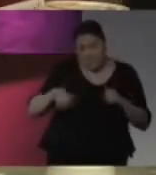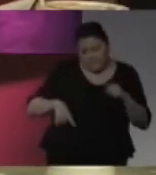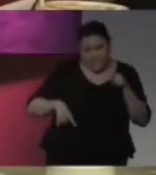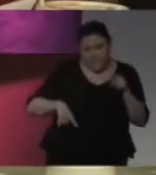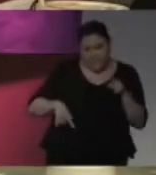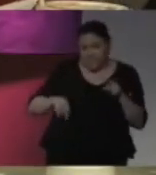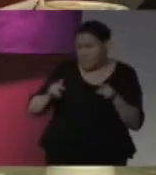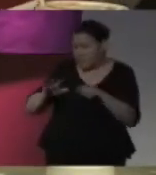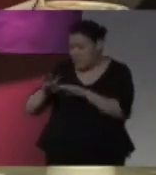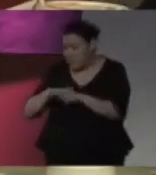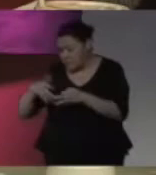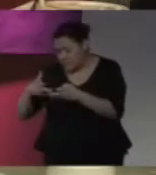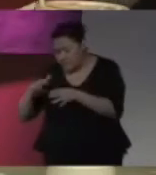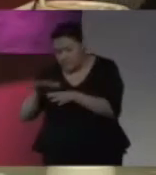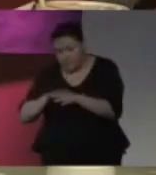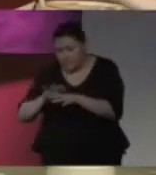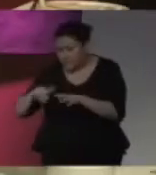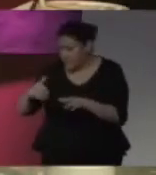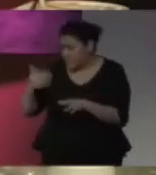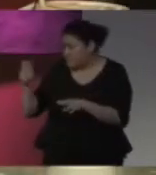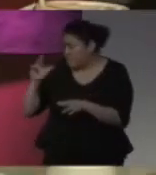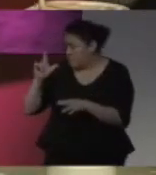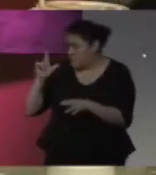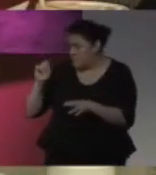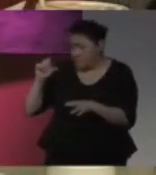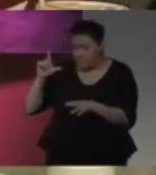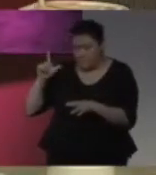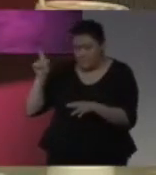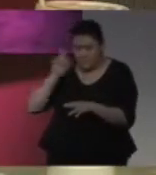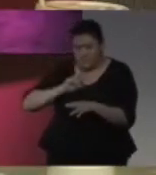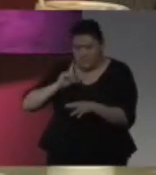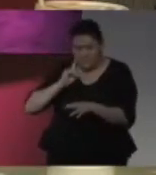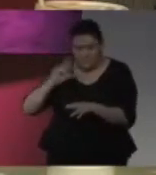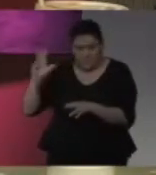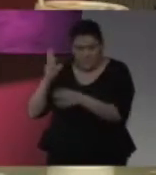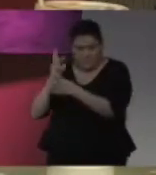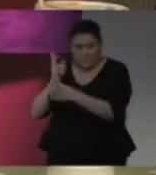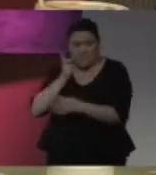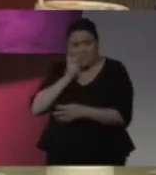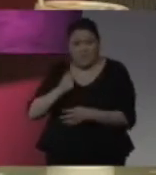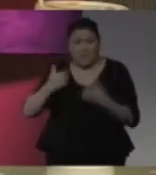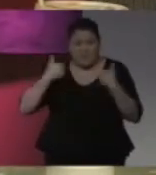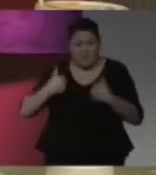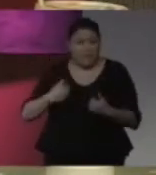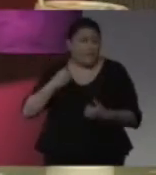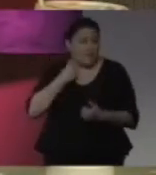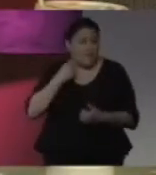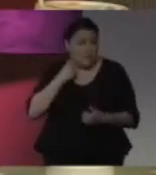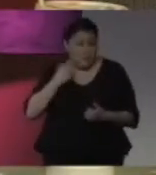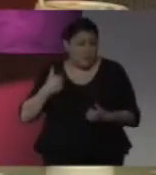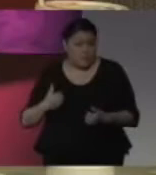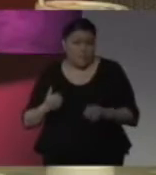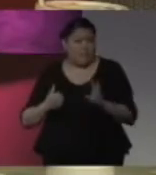y como la colega que habló, LOL, creo que se llamaba la colega, ya decía, yo no soy abogada,